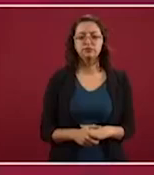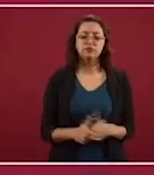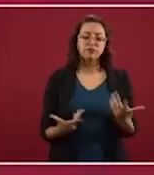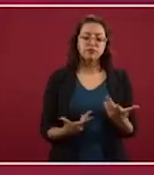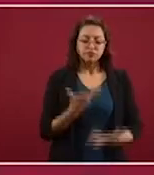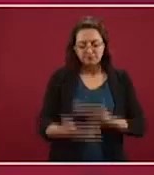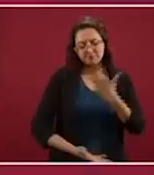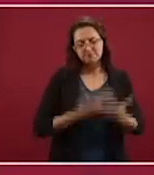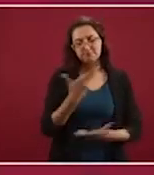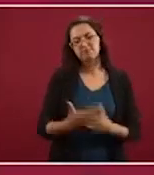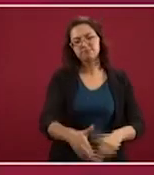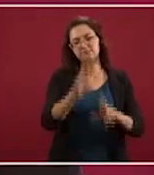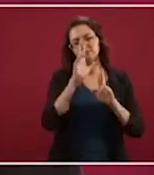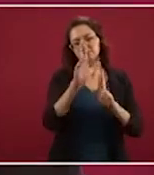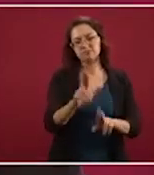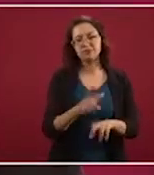pienso que ya